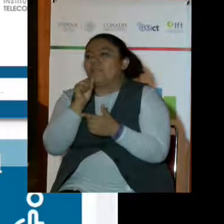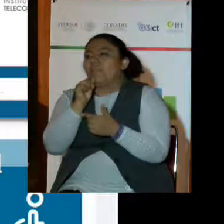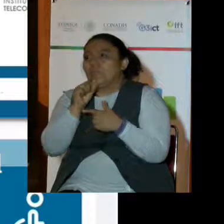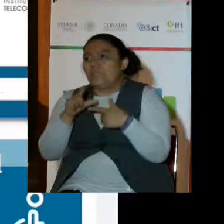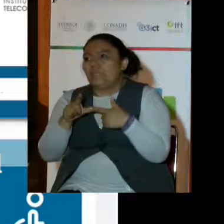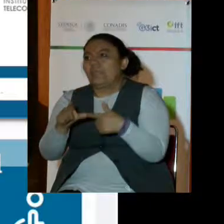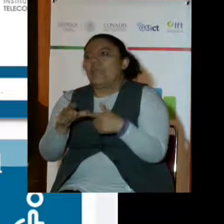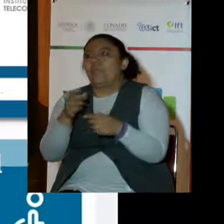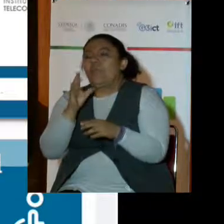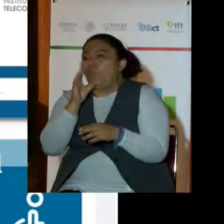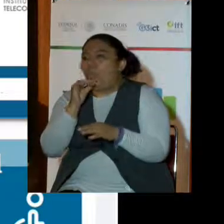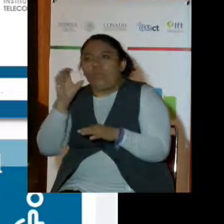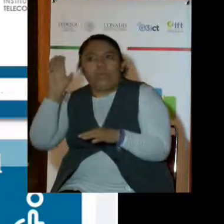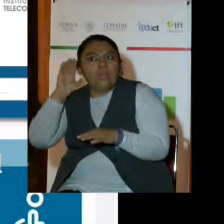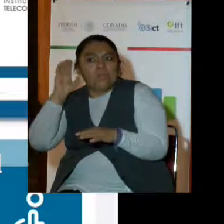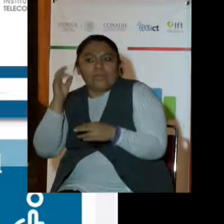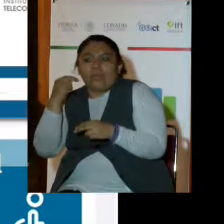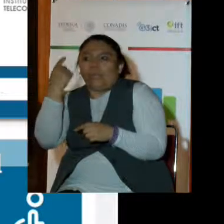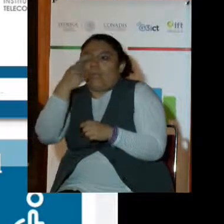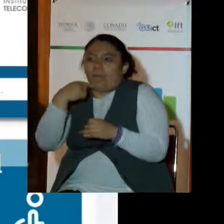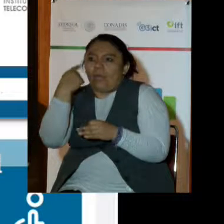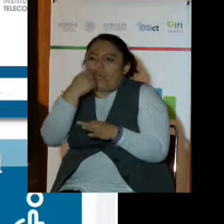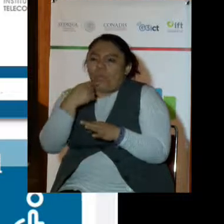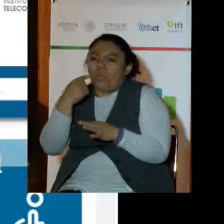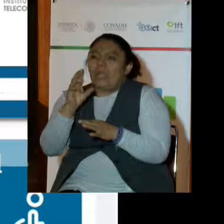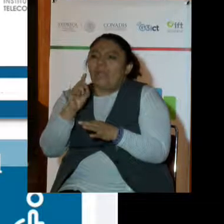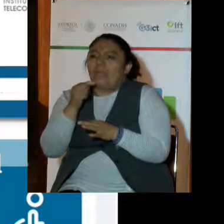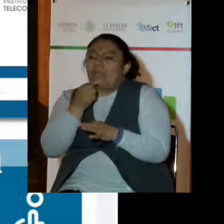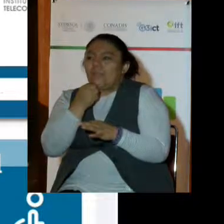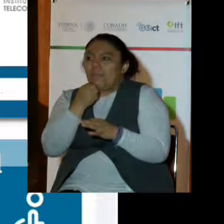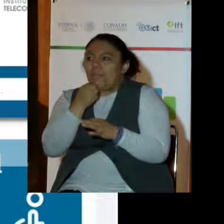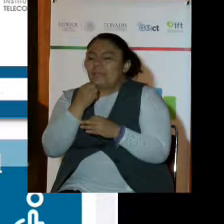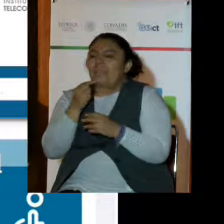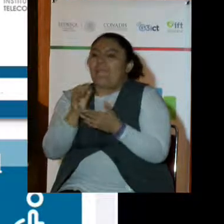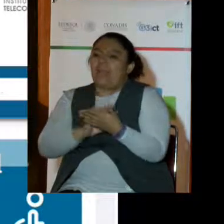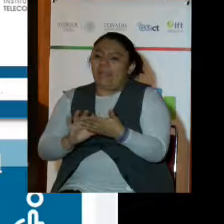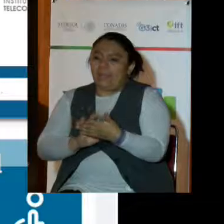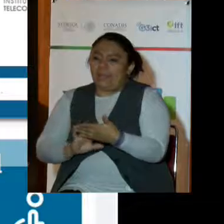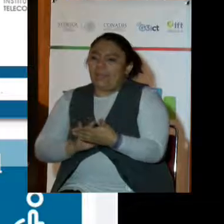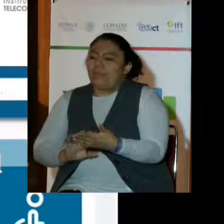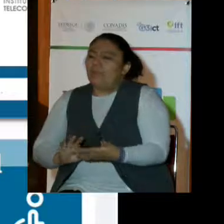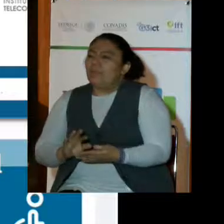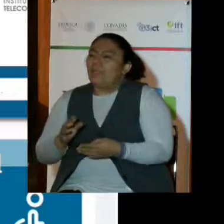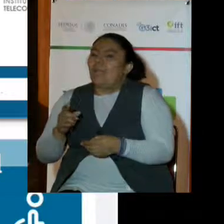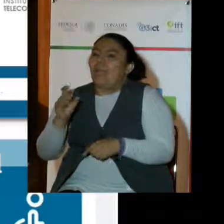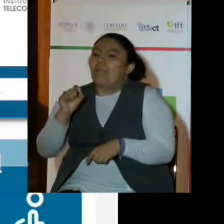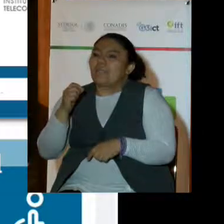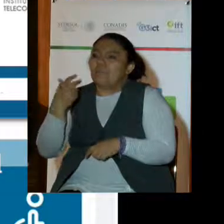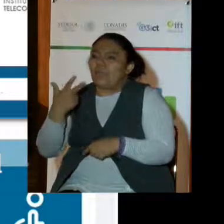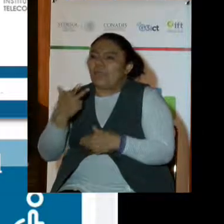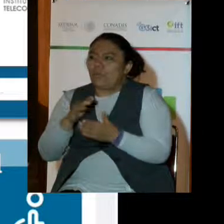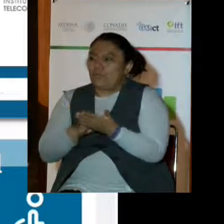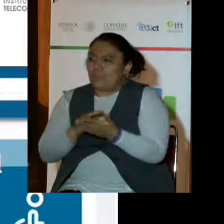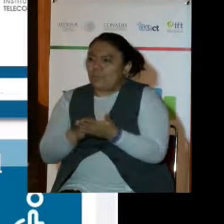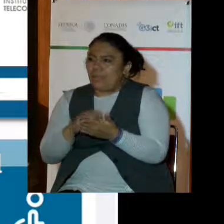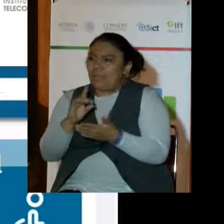pude escuchar. Entonces yo no sé quién va a poder quedarse hora y media a que le lean pues las 28 páginas,